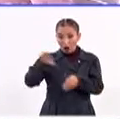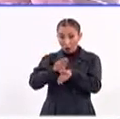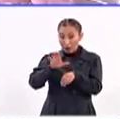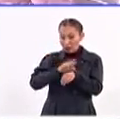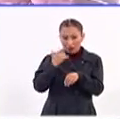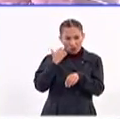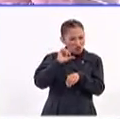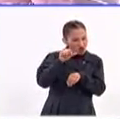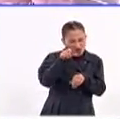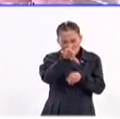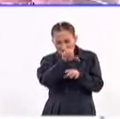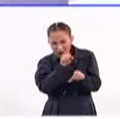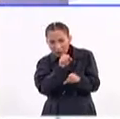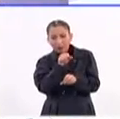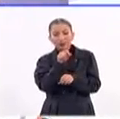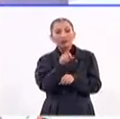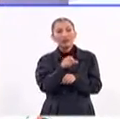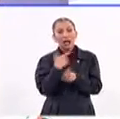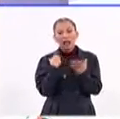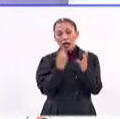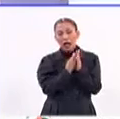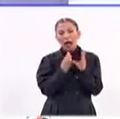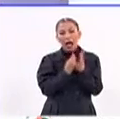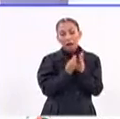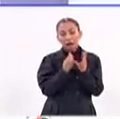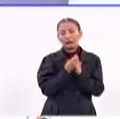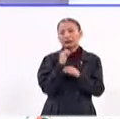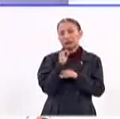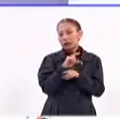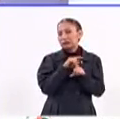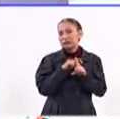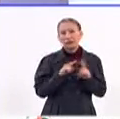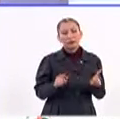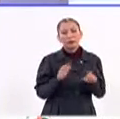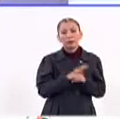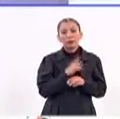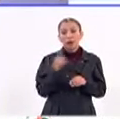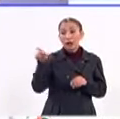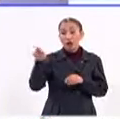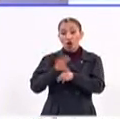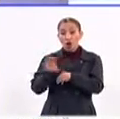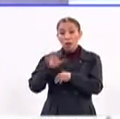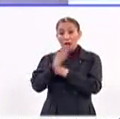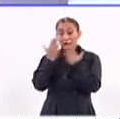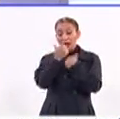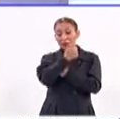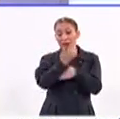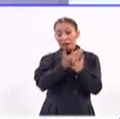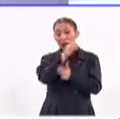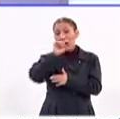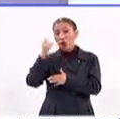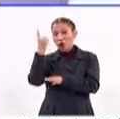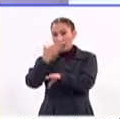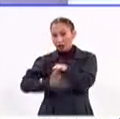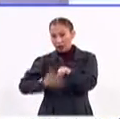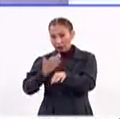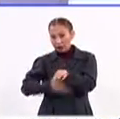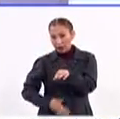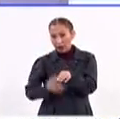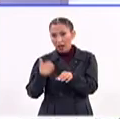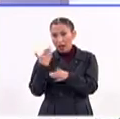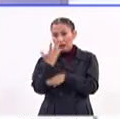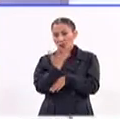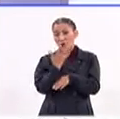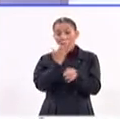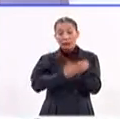Colombia. Pues las clases sí son totalmente distintas porque en Colombia estudiaba de 6 de la mañana a 1 de la tarde. Acá estudio